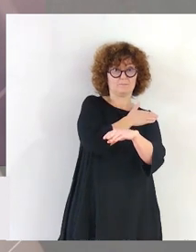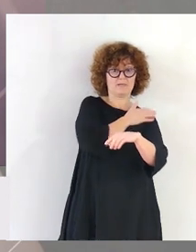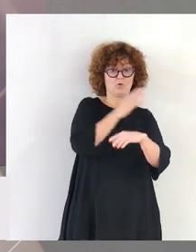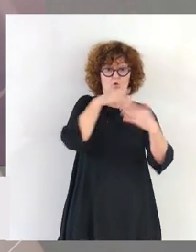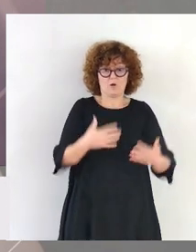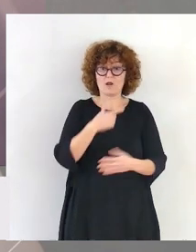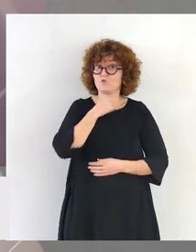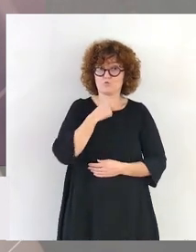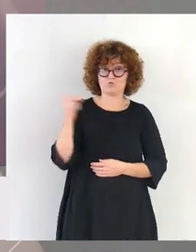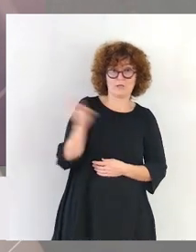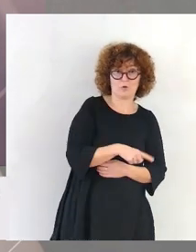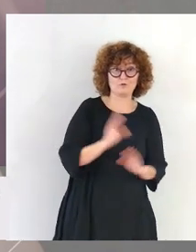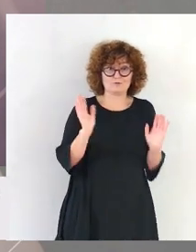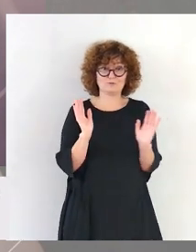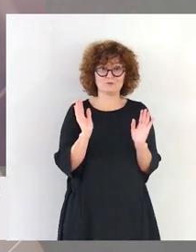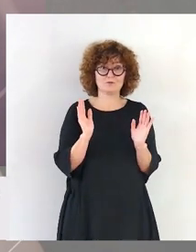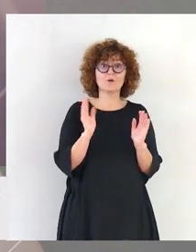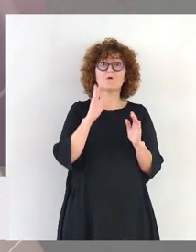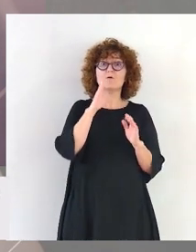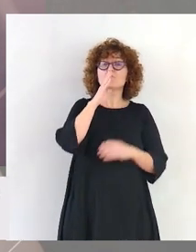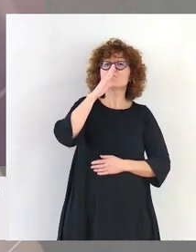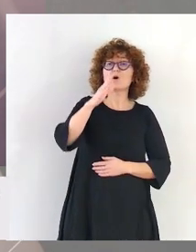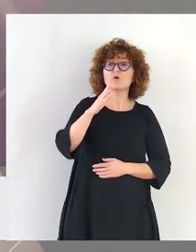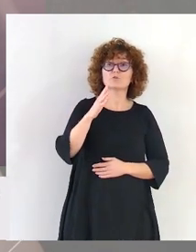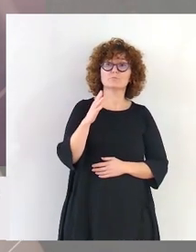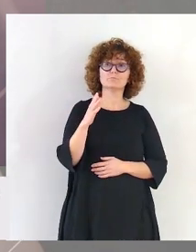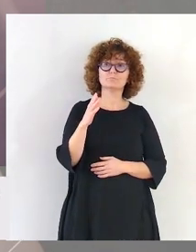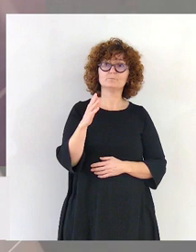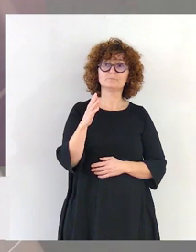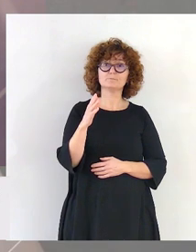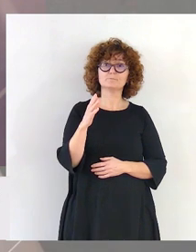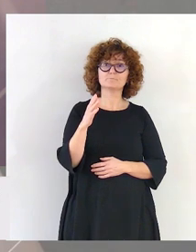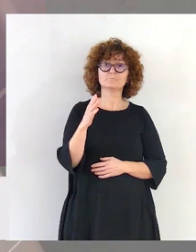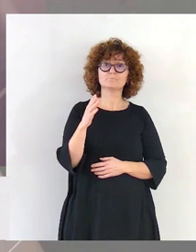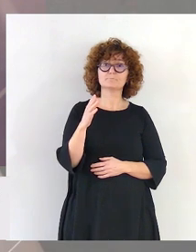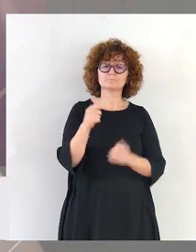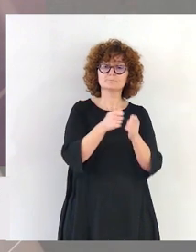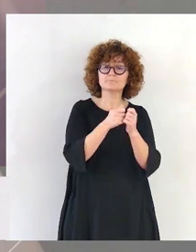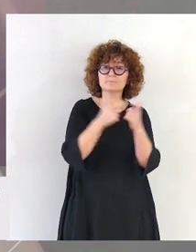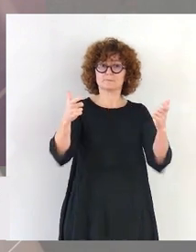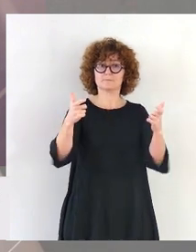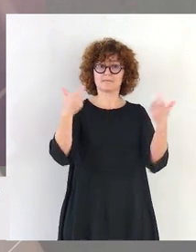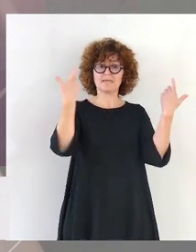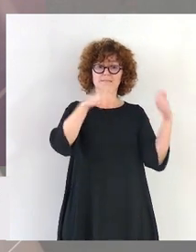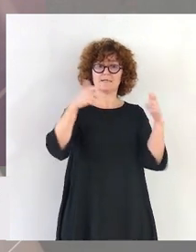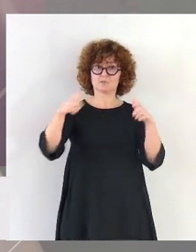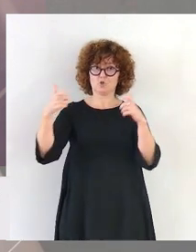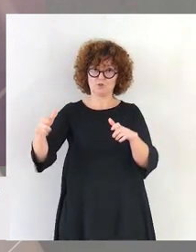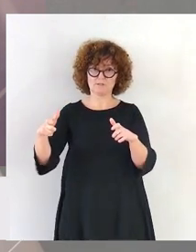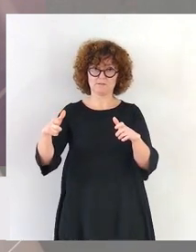todo el imiento de de sectores y de fuerzas políticas